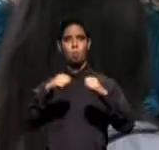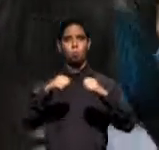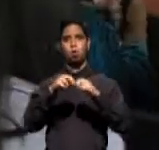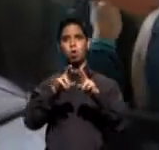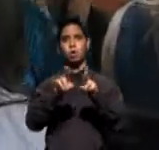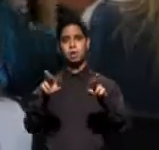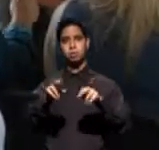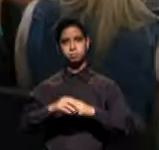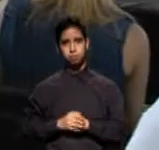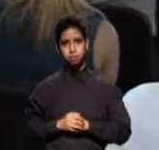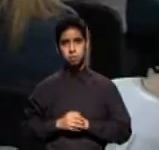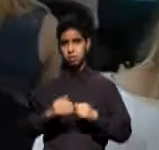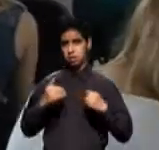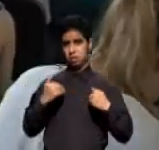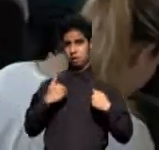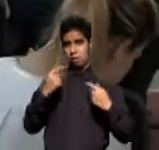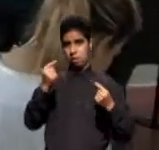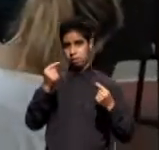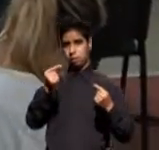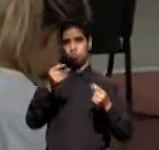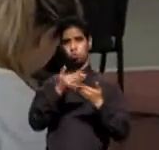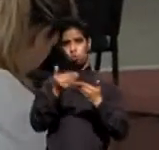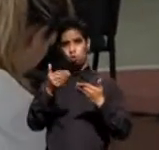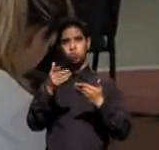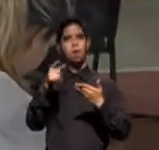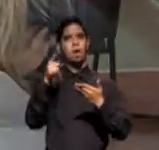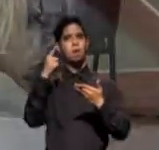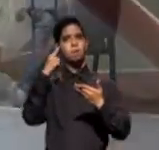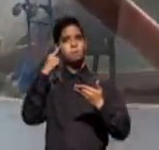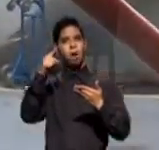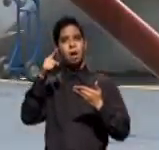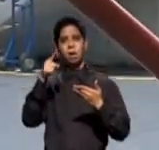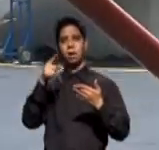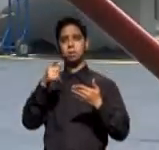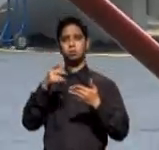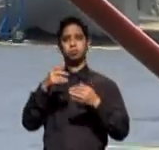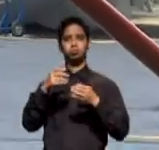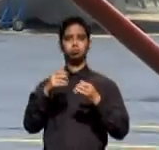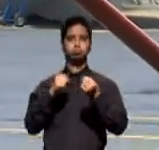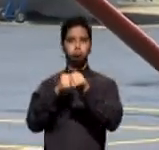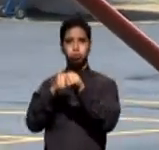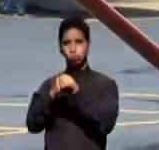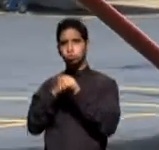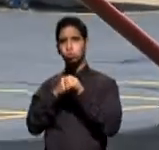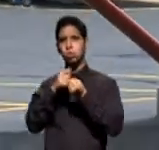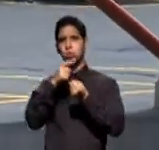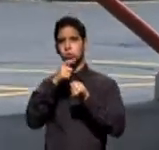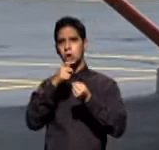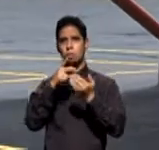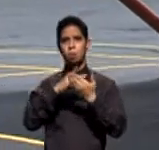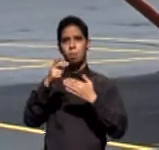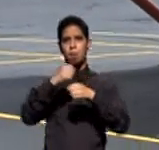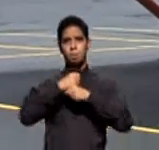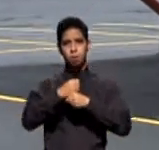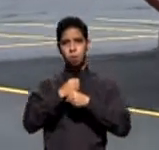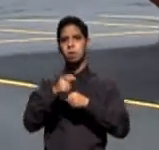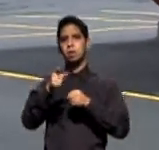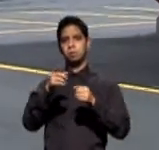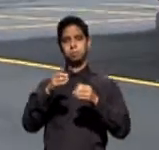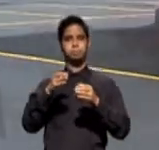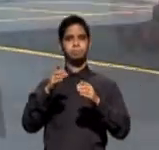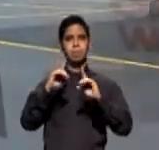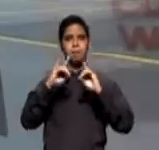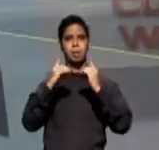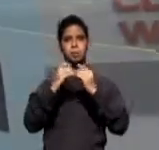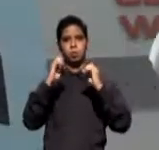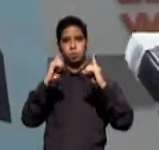en 8 centros alrededor de la isla. Renueva tu Escuela es un programa bajo el Departamento de Educación, donde agencias de gobierno